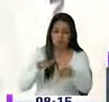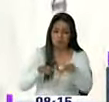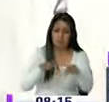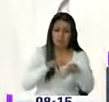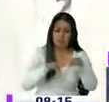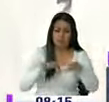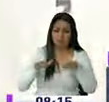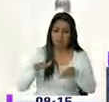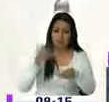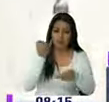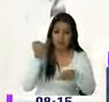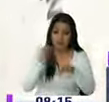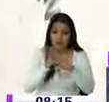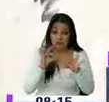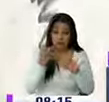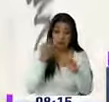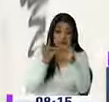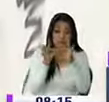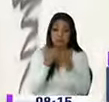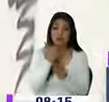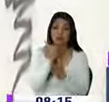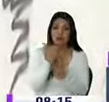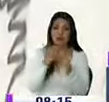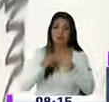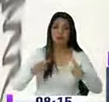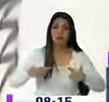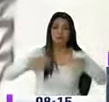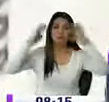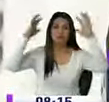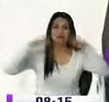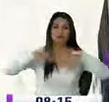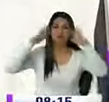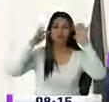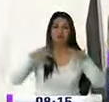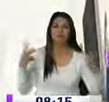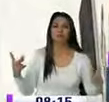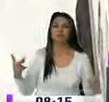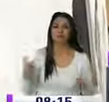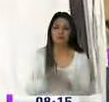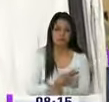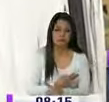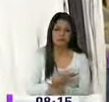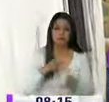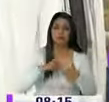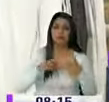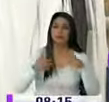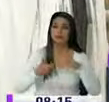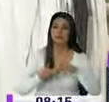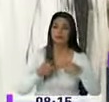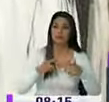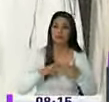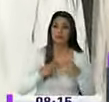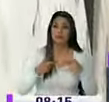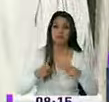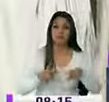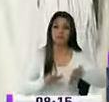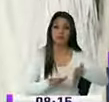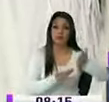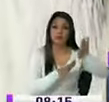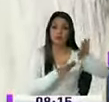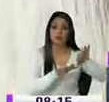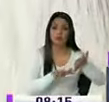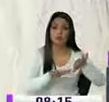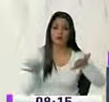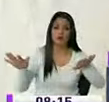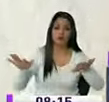lo que es con el tema del invierno, en realidad tenemos bastante problemas, porque incluso hay muros que están ya